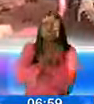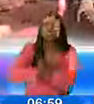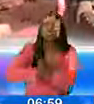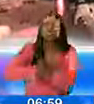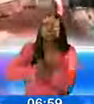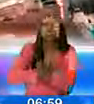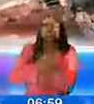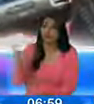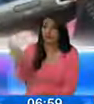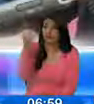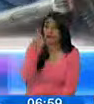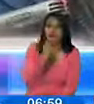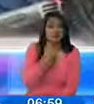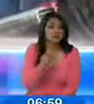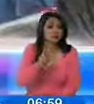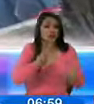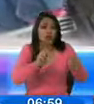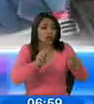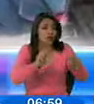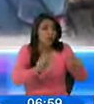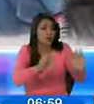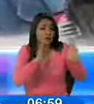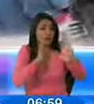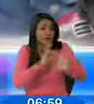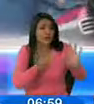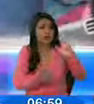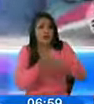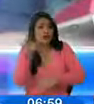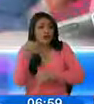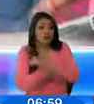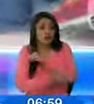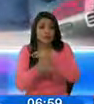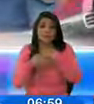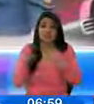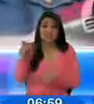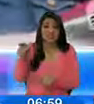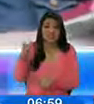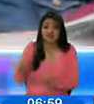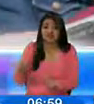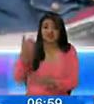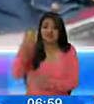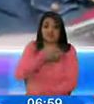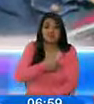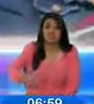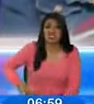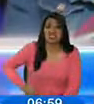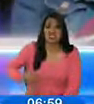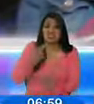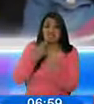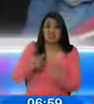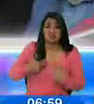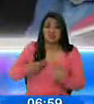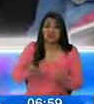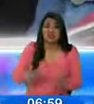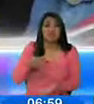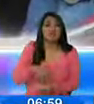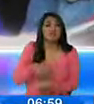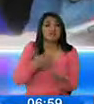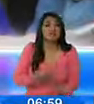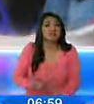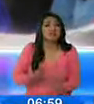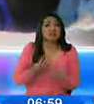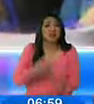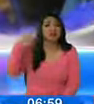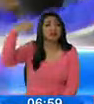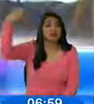y decir, bueno, no, los voy a atender o me voy a otro país? Pero él no, nada. Vivimos así, con